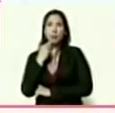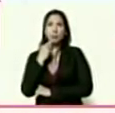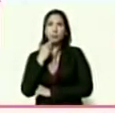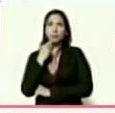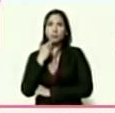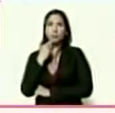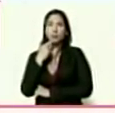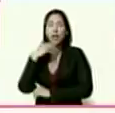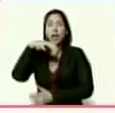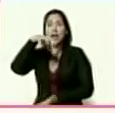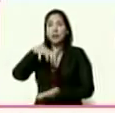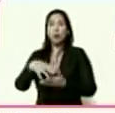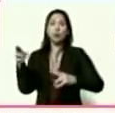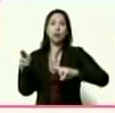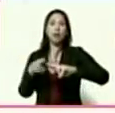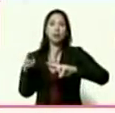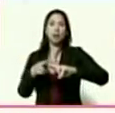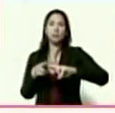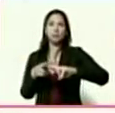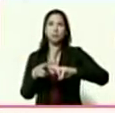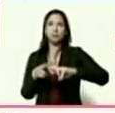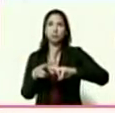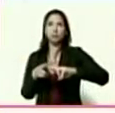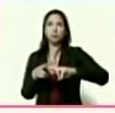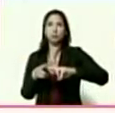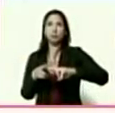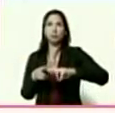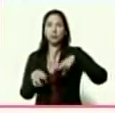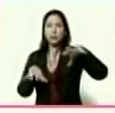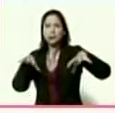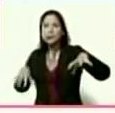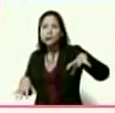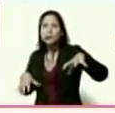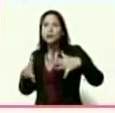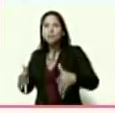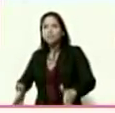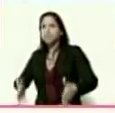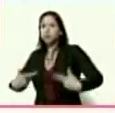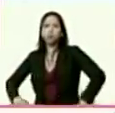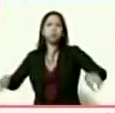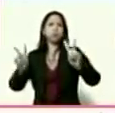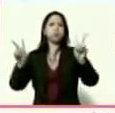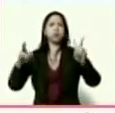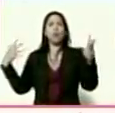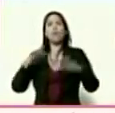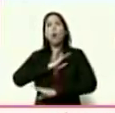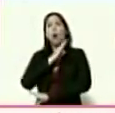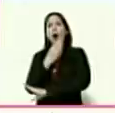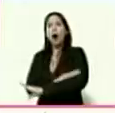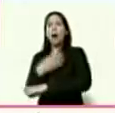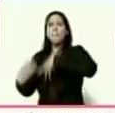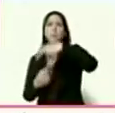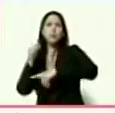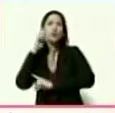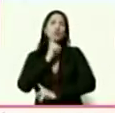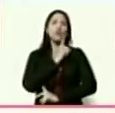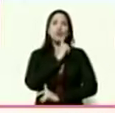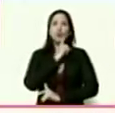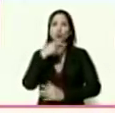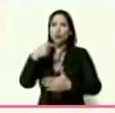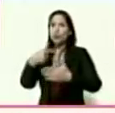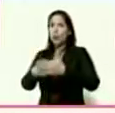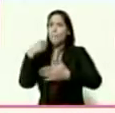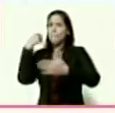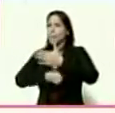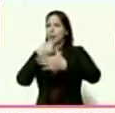estado Táchira, que fue una gran victoria de las fuerzas revolucionarias, que nosotros le hemos llamado la batalla